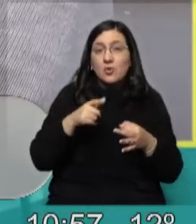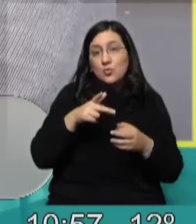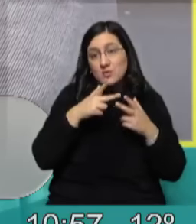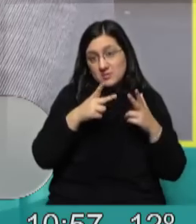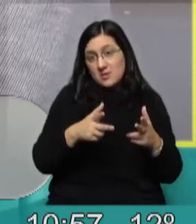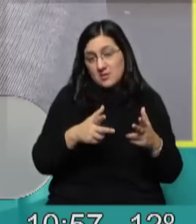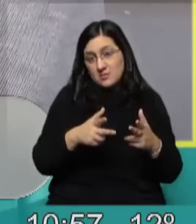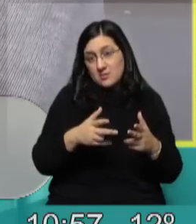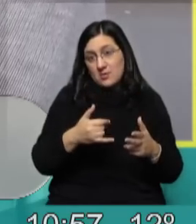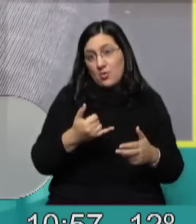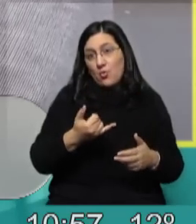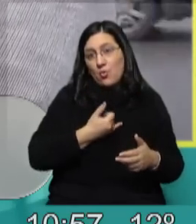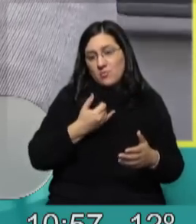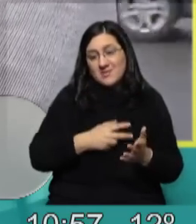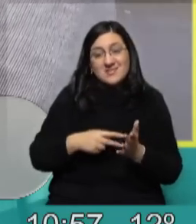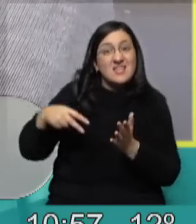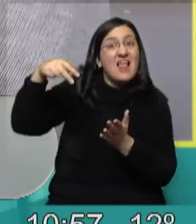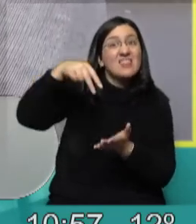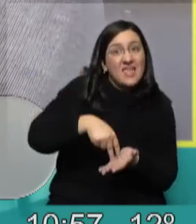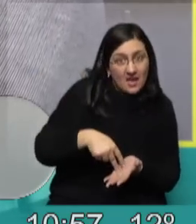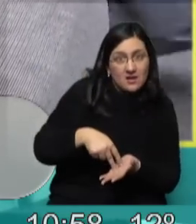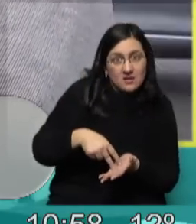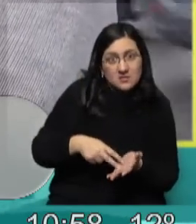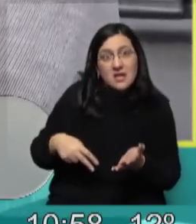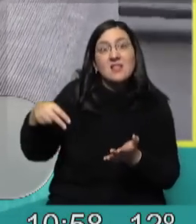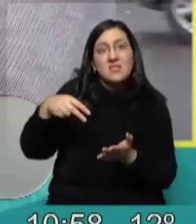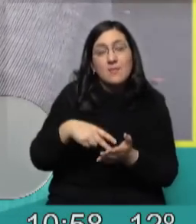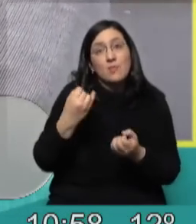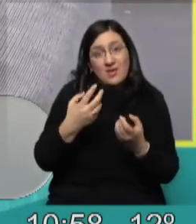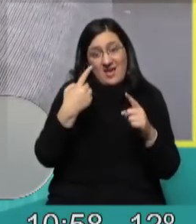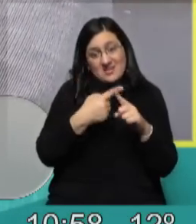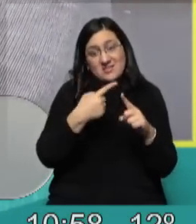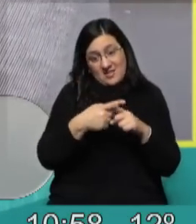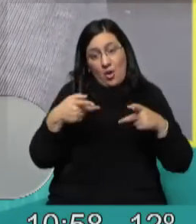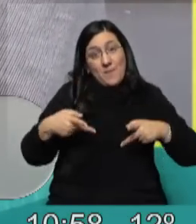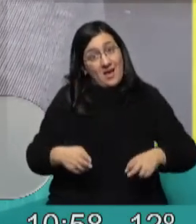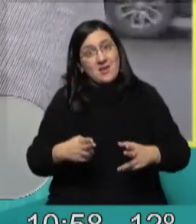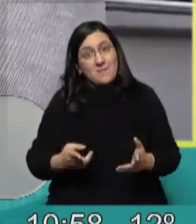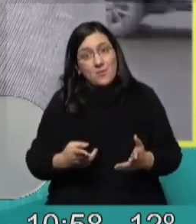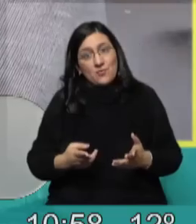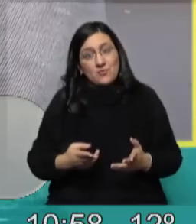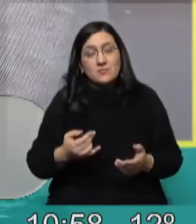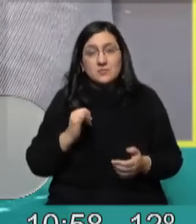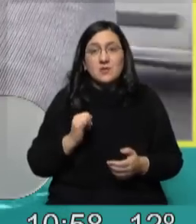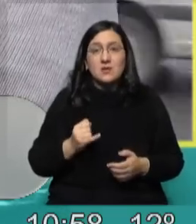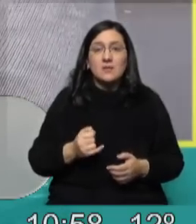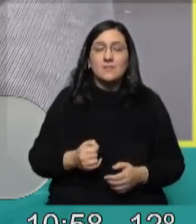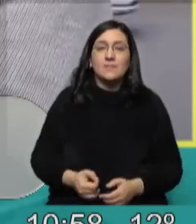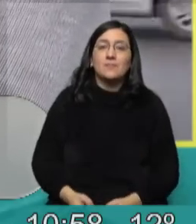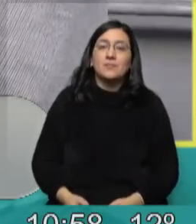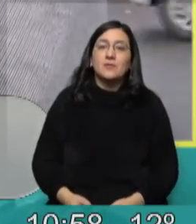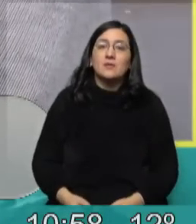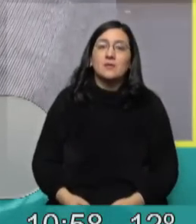decías, cómo se están salteando diferentes mecanismos de contralor. Existen. Para hacer, que existen y para